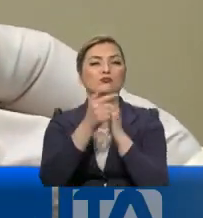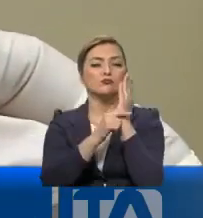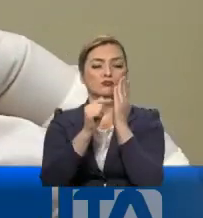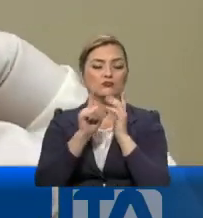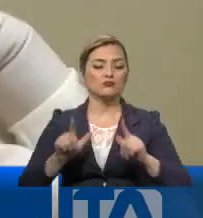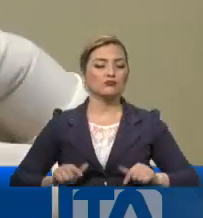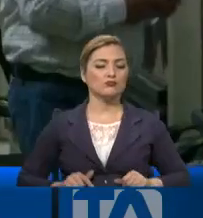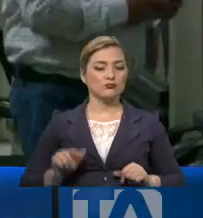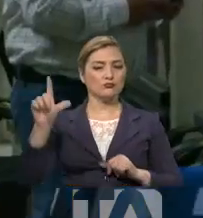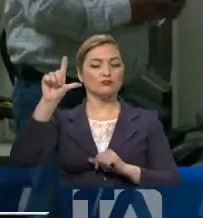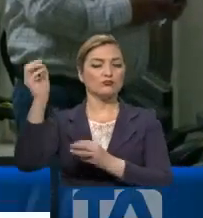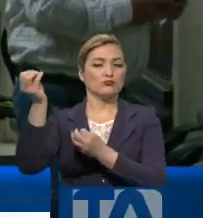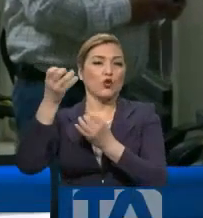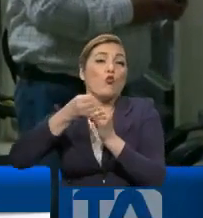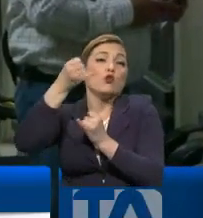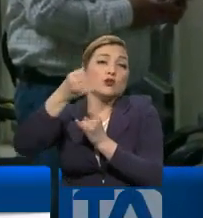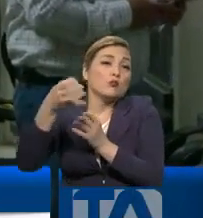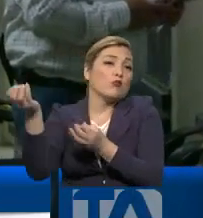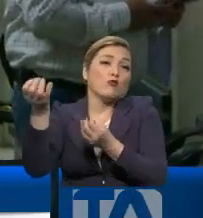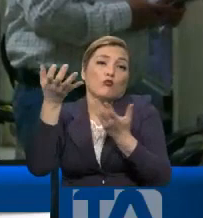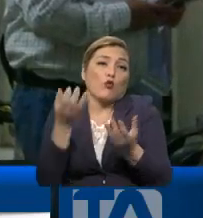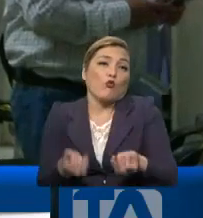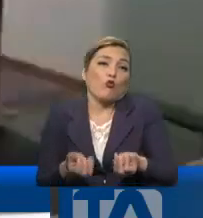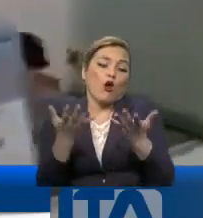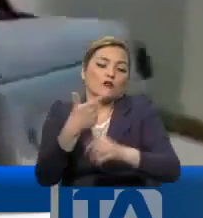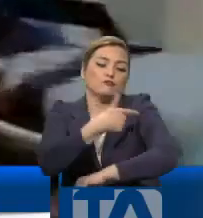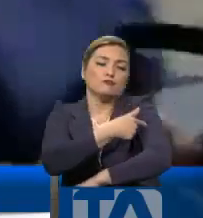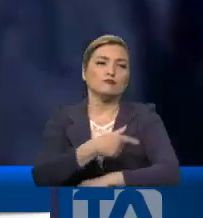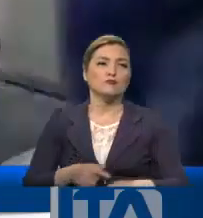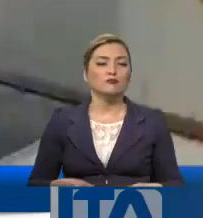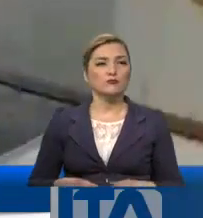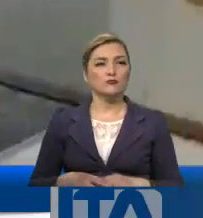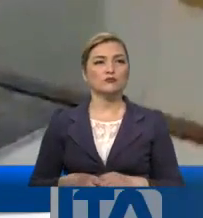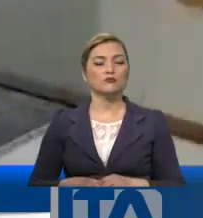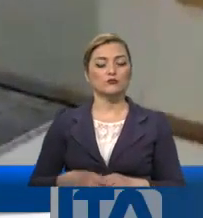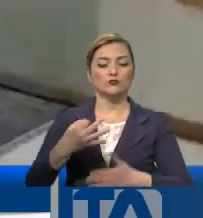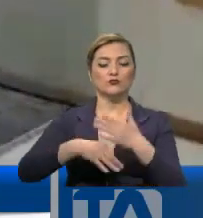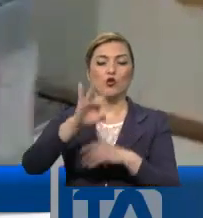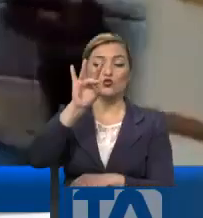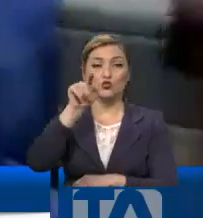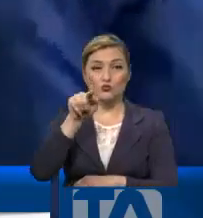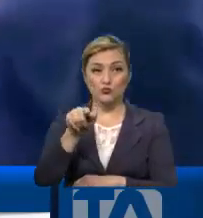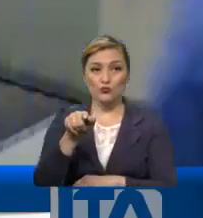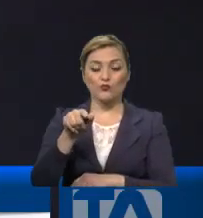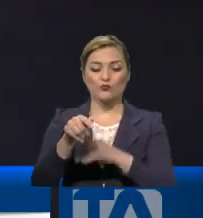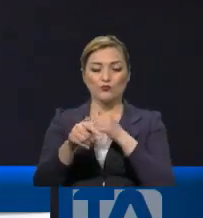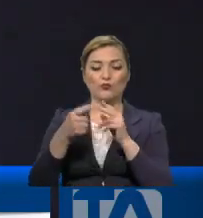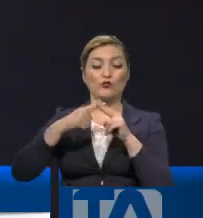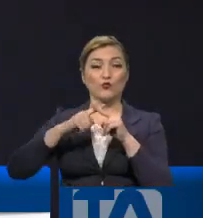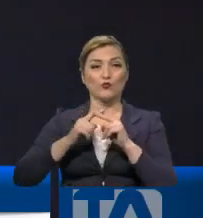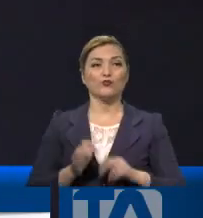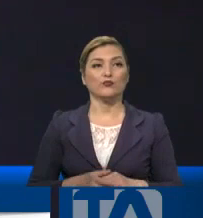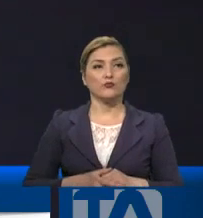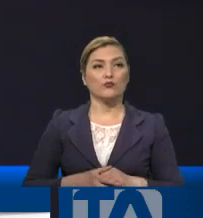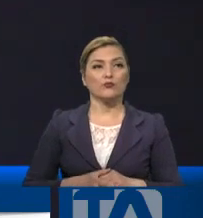lunes. Esa fue la última información sobre cuántas dosis han sido aplicadas de las 8.000 que son parte de la fase cero. La